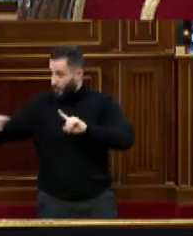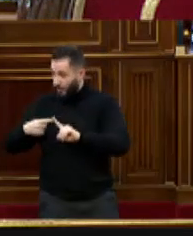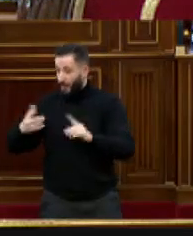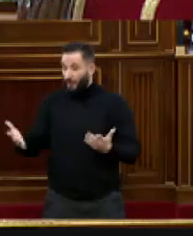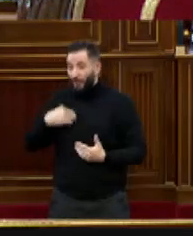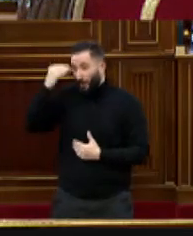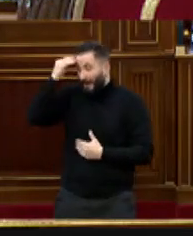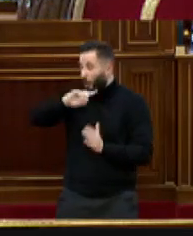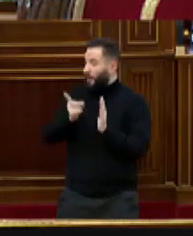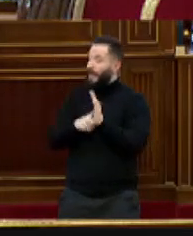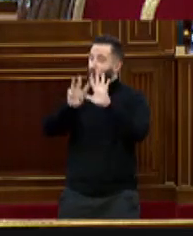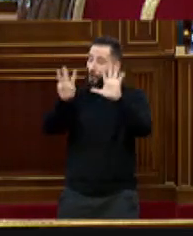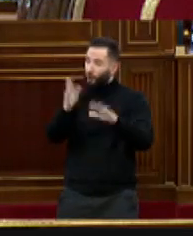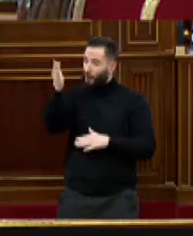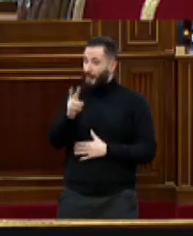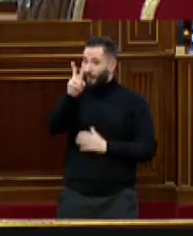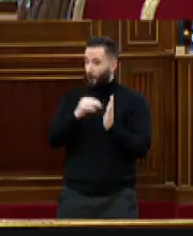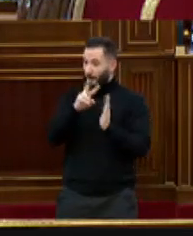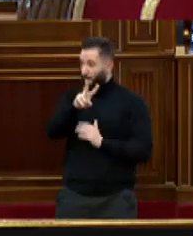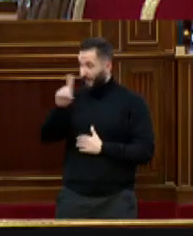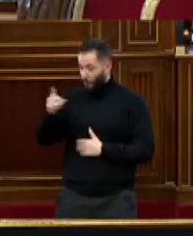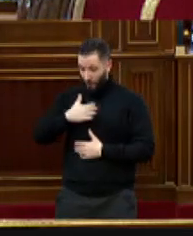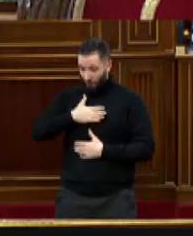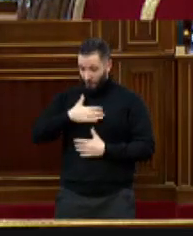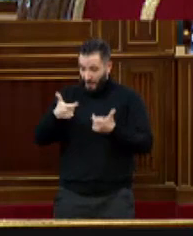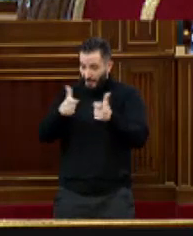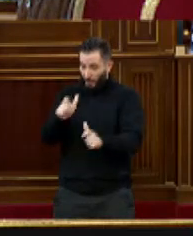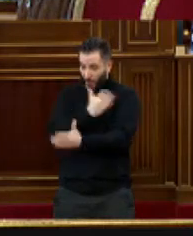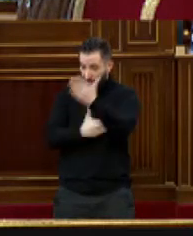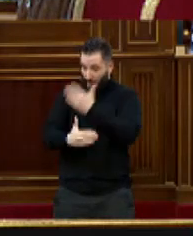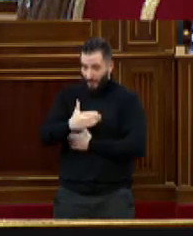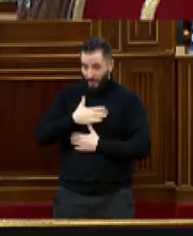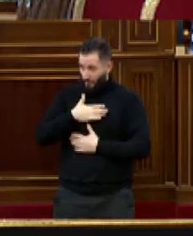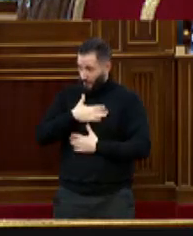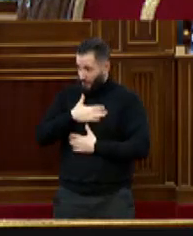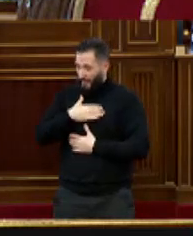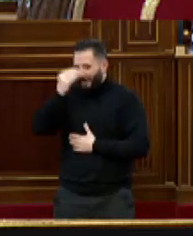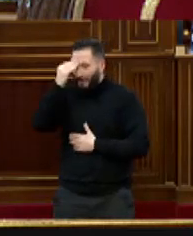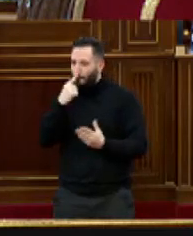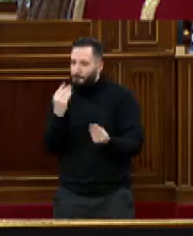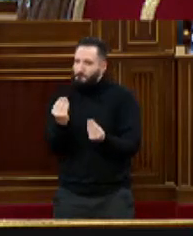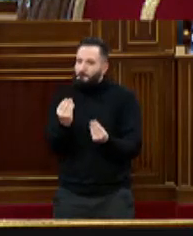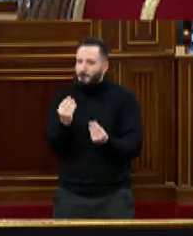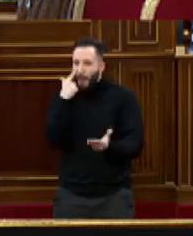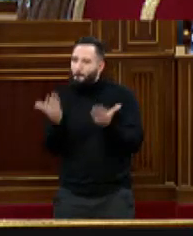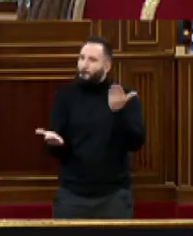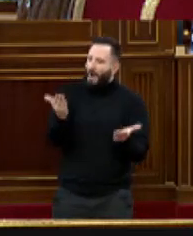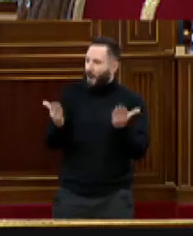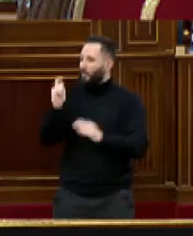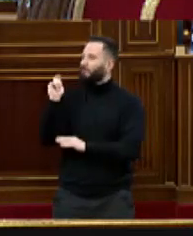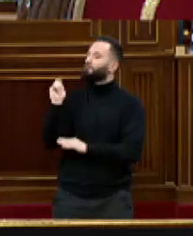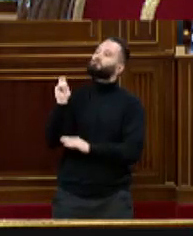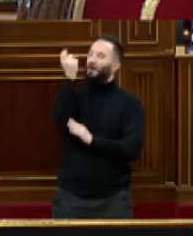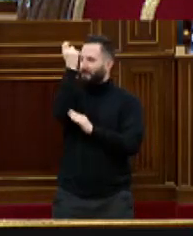la ley 8 2021 que ya digo desde el sector de la discapacidad apreciamos y valoramos como un hito